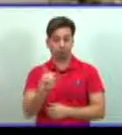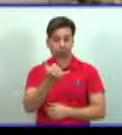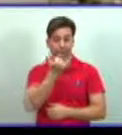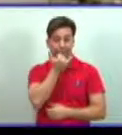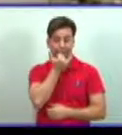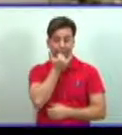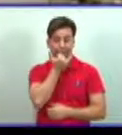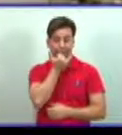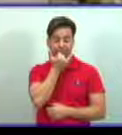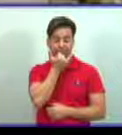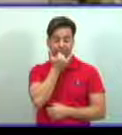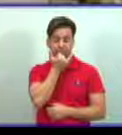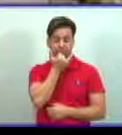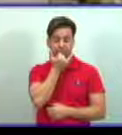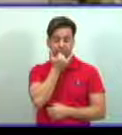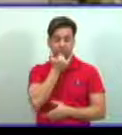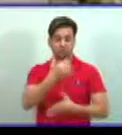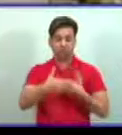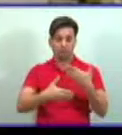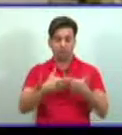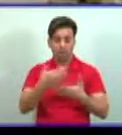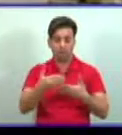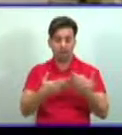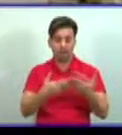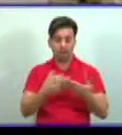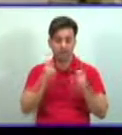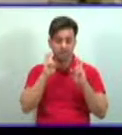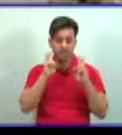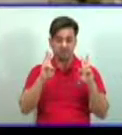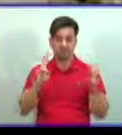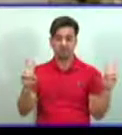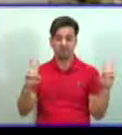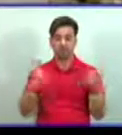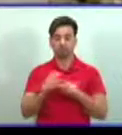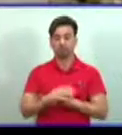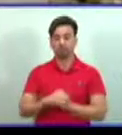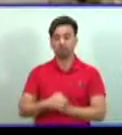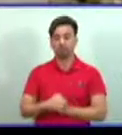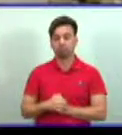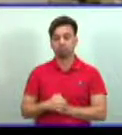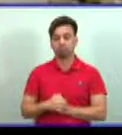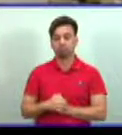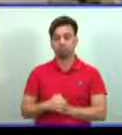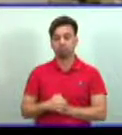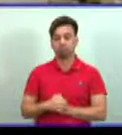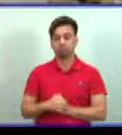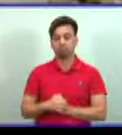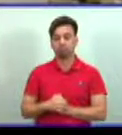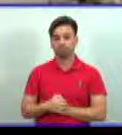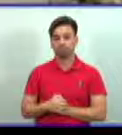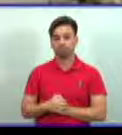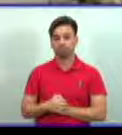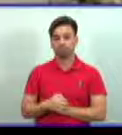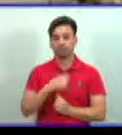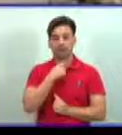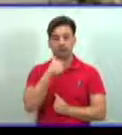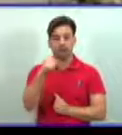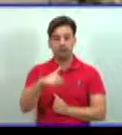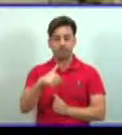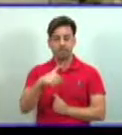de Chernobyl, más claro, el que recordamos. Ustedes no habían nacido